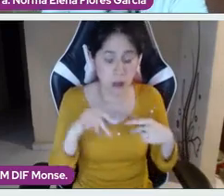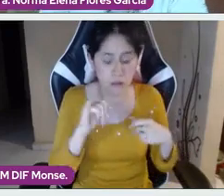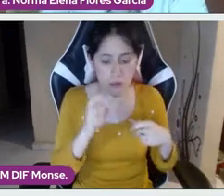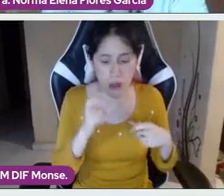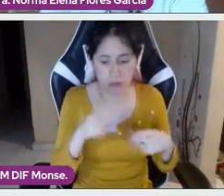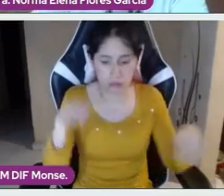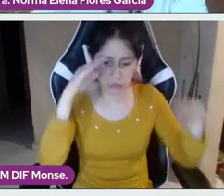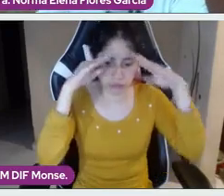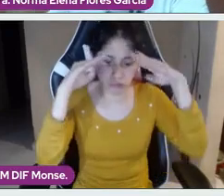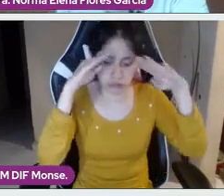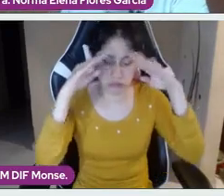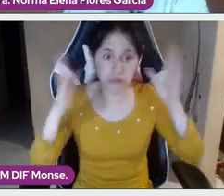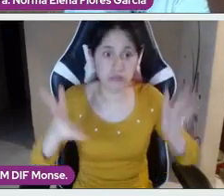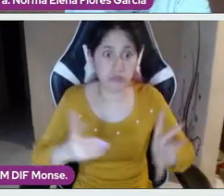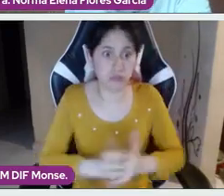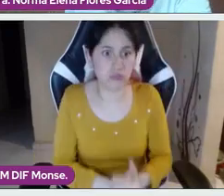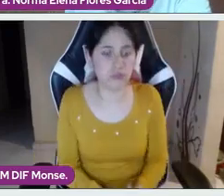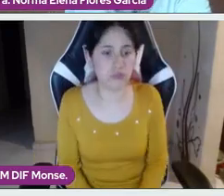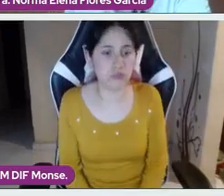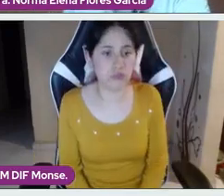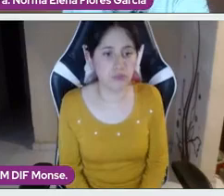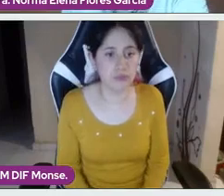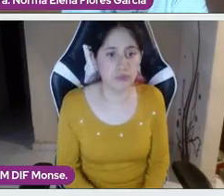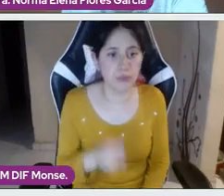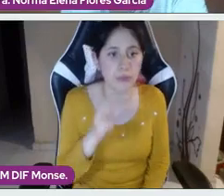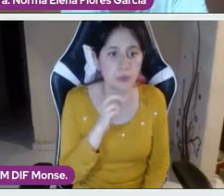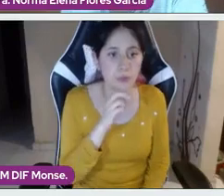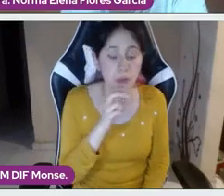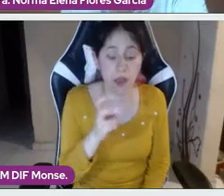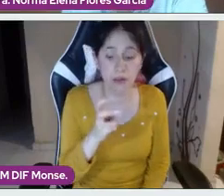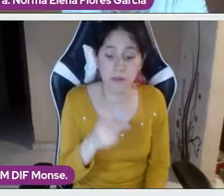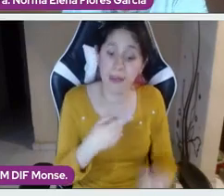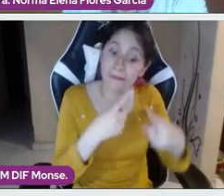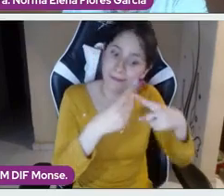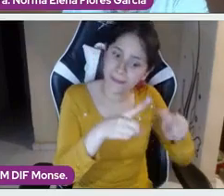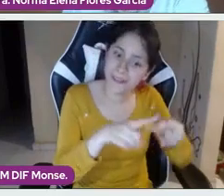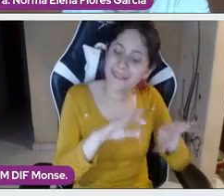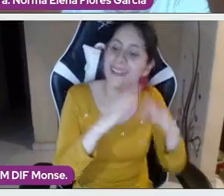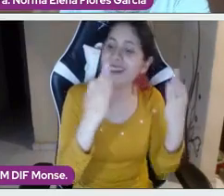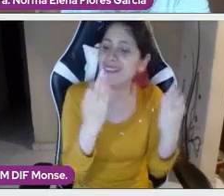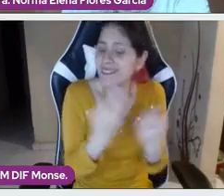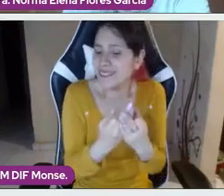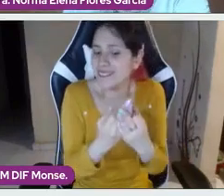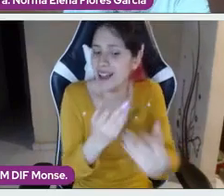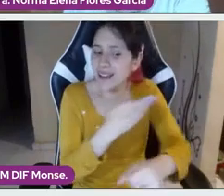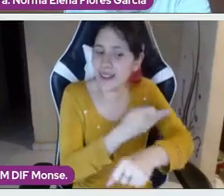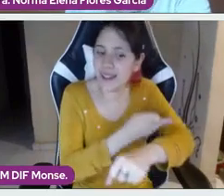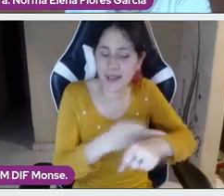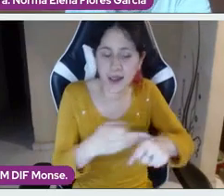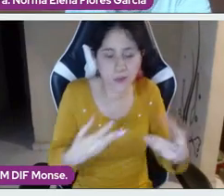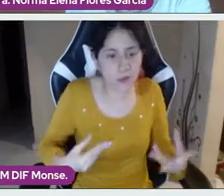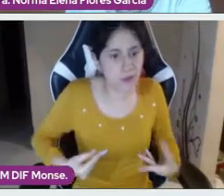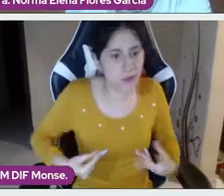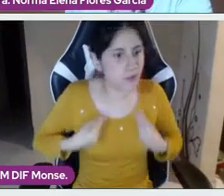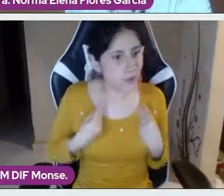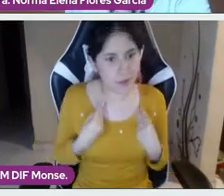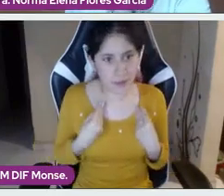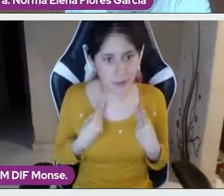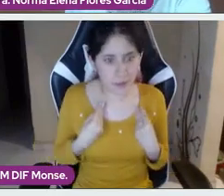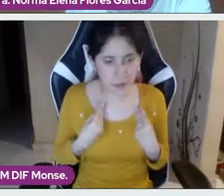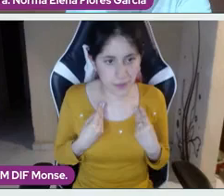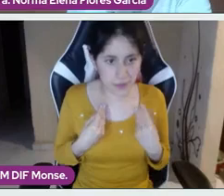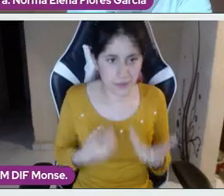percentiles, donde se está hablando de la composición diversa de las familias. Y por supuesto que hay un